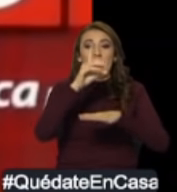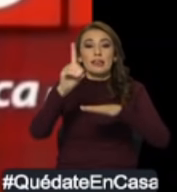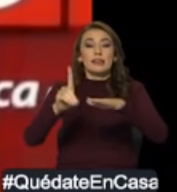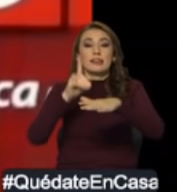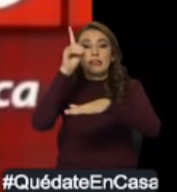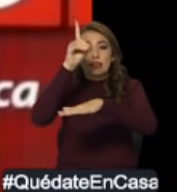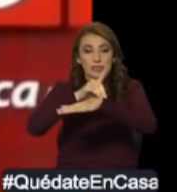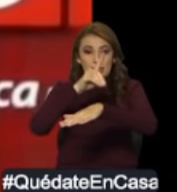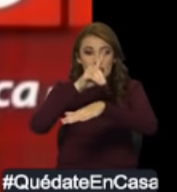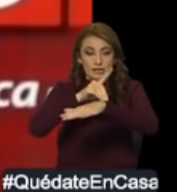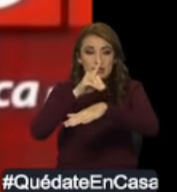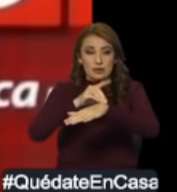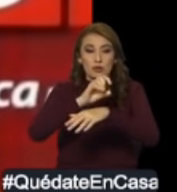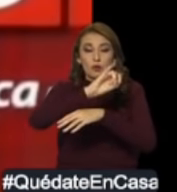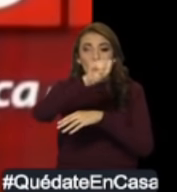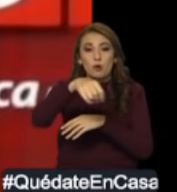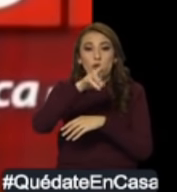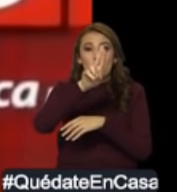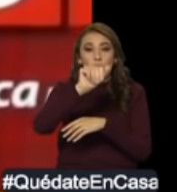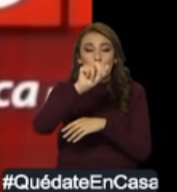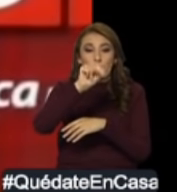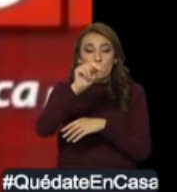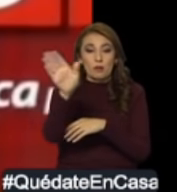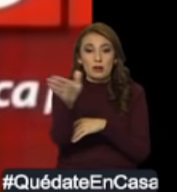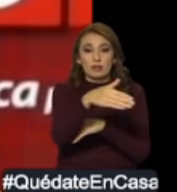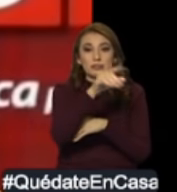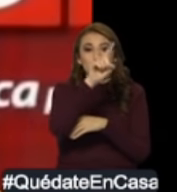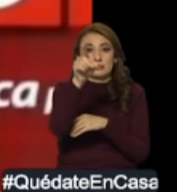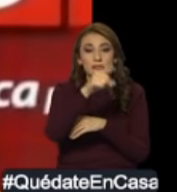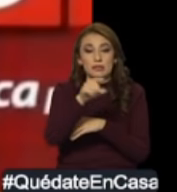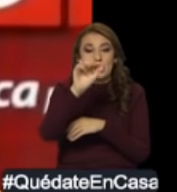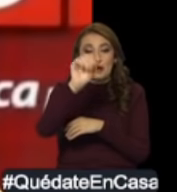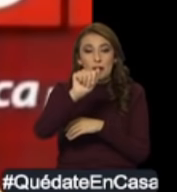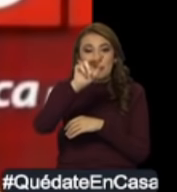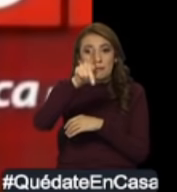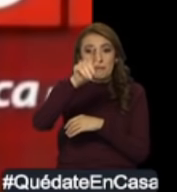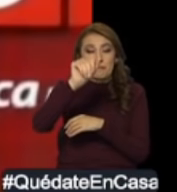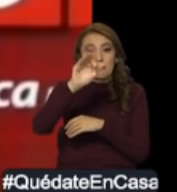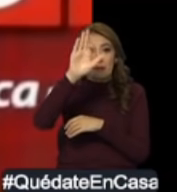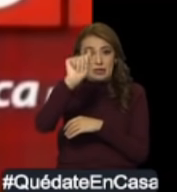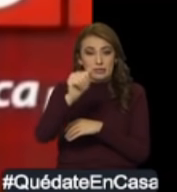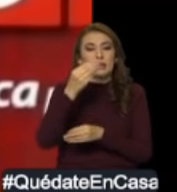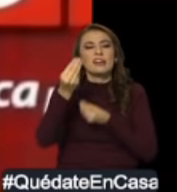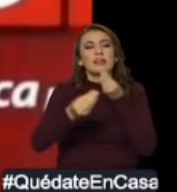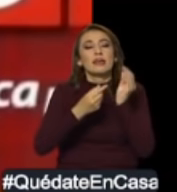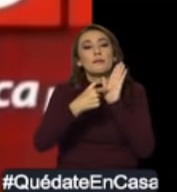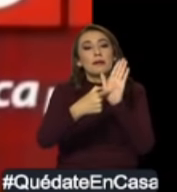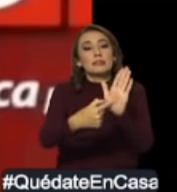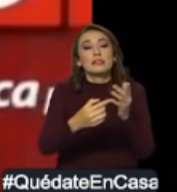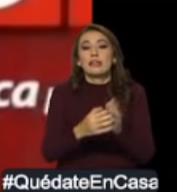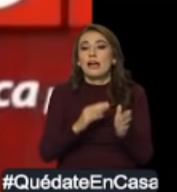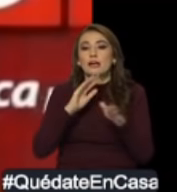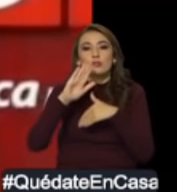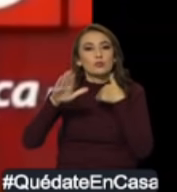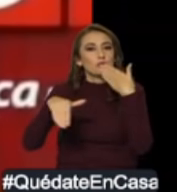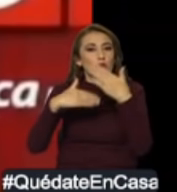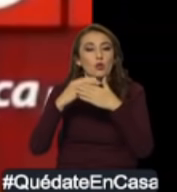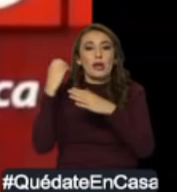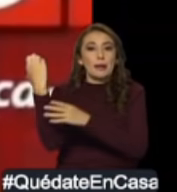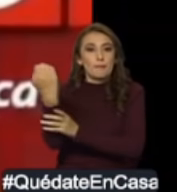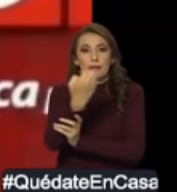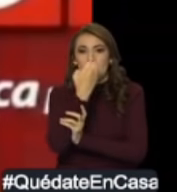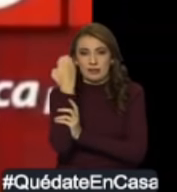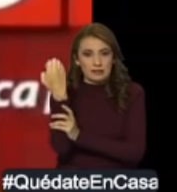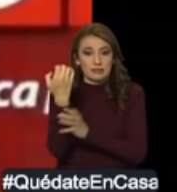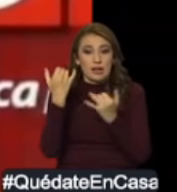ECU 911, al ingeniero Juan Zapata, que nos va a presentar la evolución en todo tipo de emergencias en el